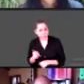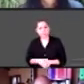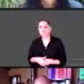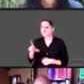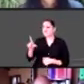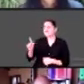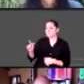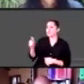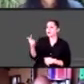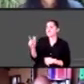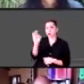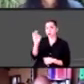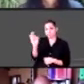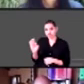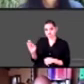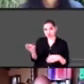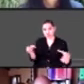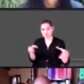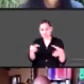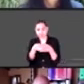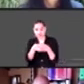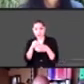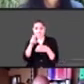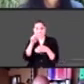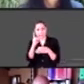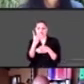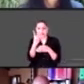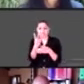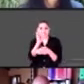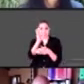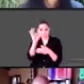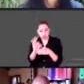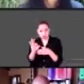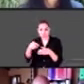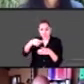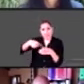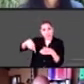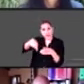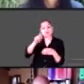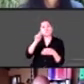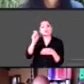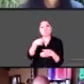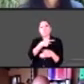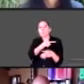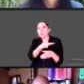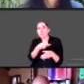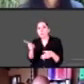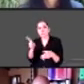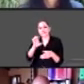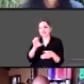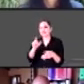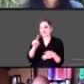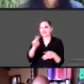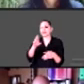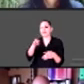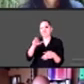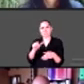el 33% en situación de pobreza extrema. Si vemos, y esto es